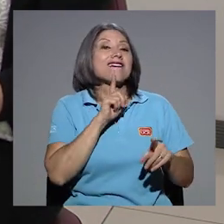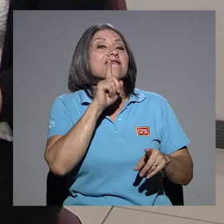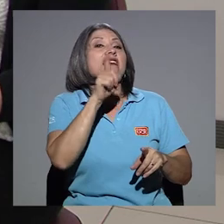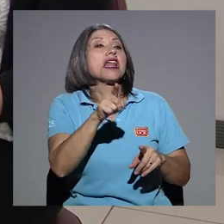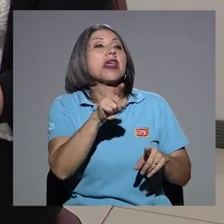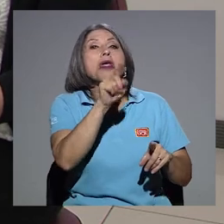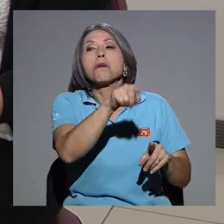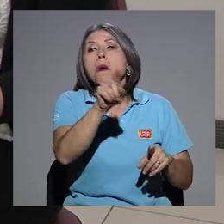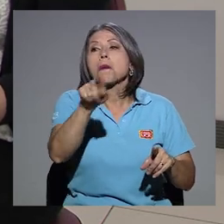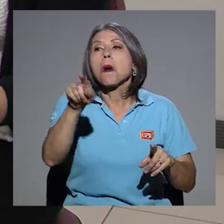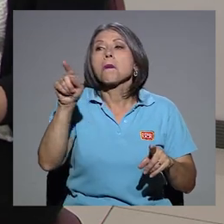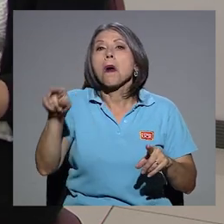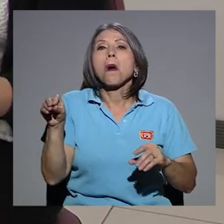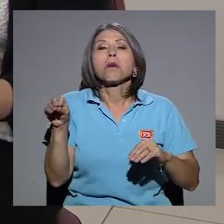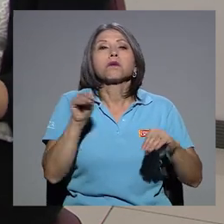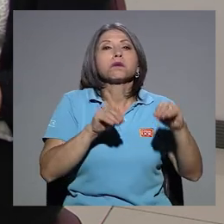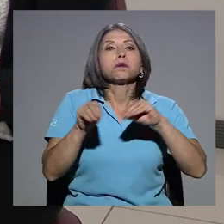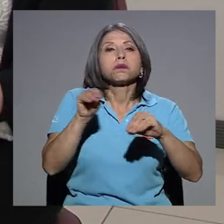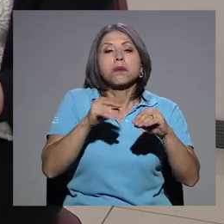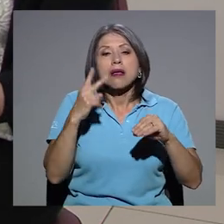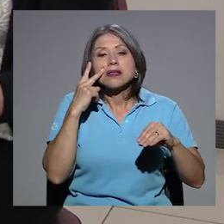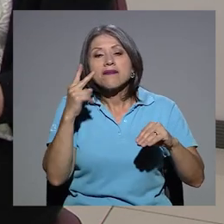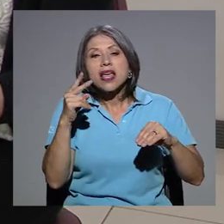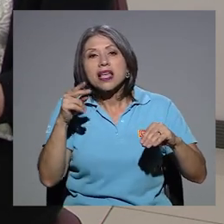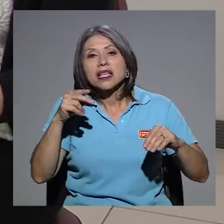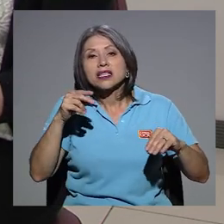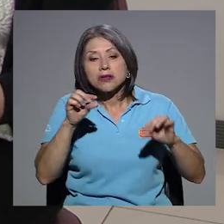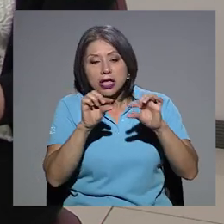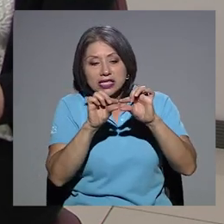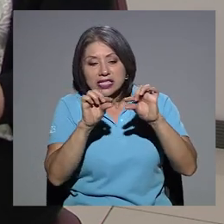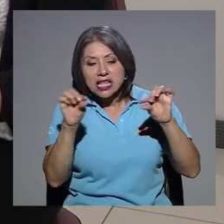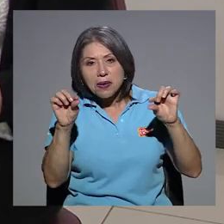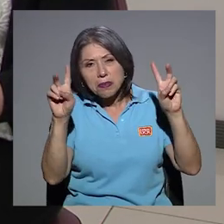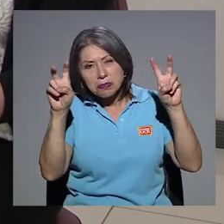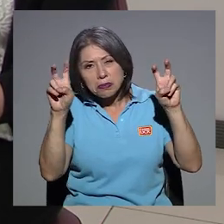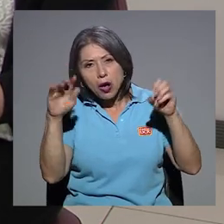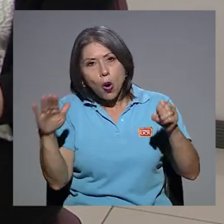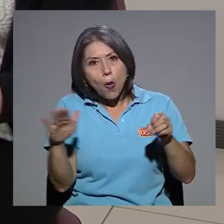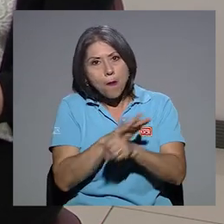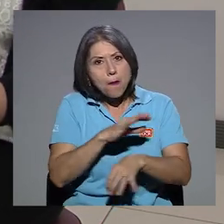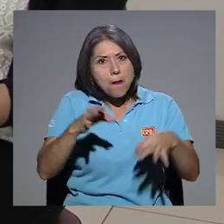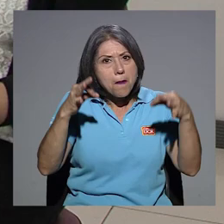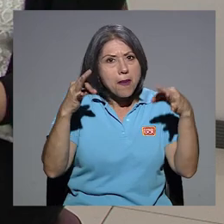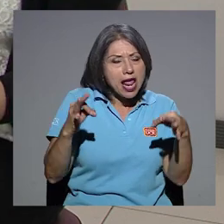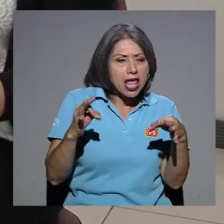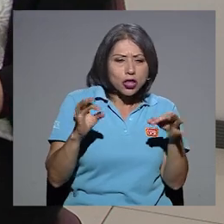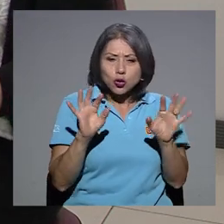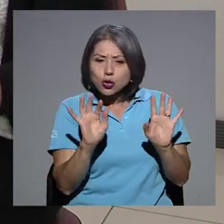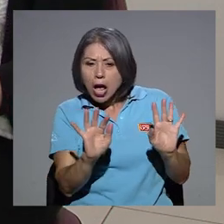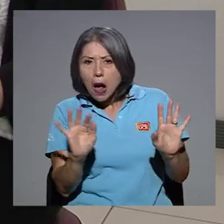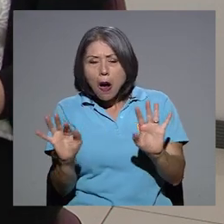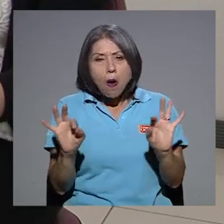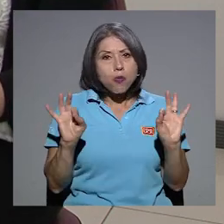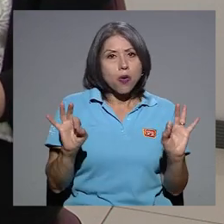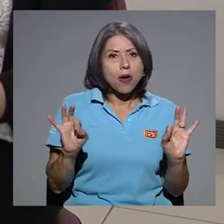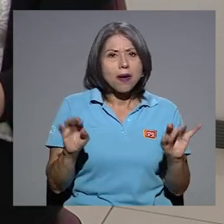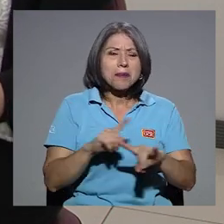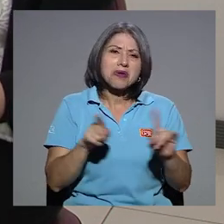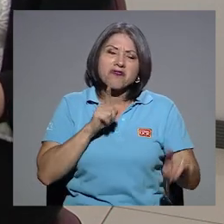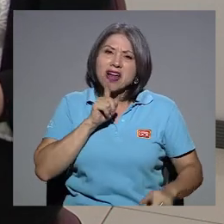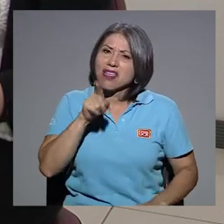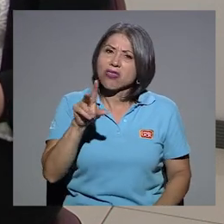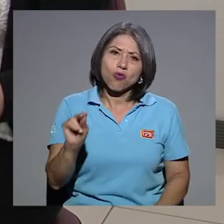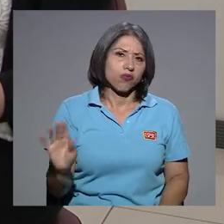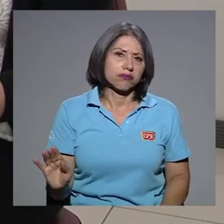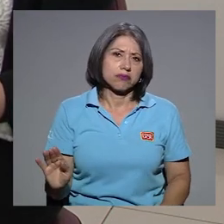cepillos en el mercado que usted los ve muy completos, entre comillas, sí, sí, que hules por aquí, que cosas acá. En